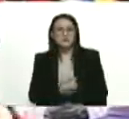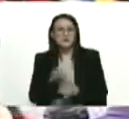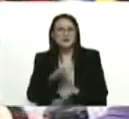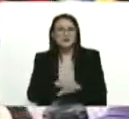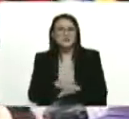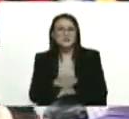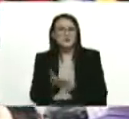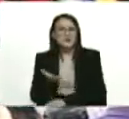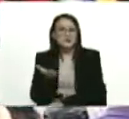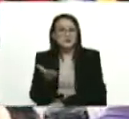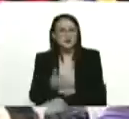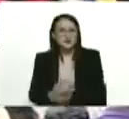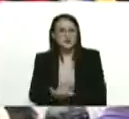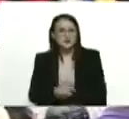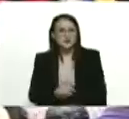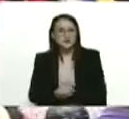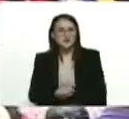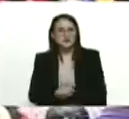Chatarrita